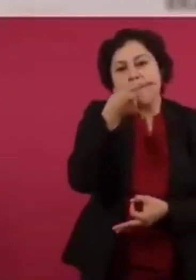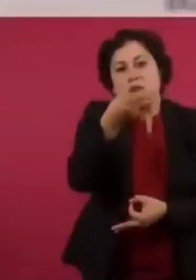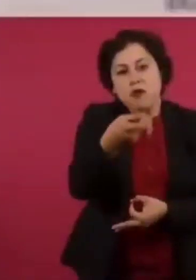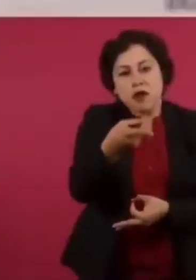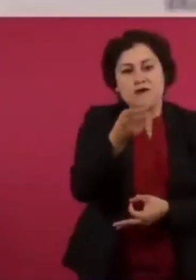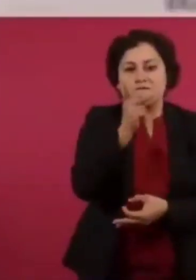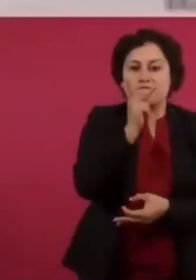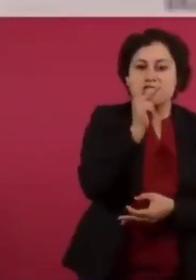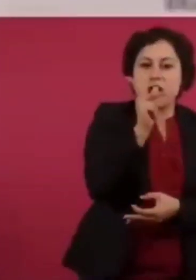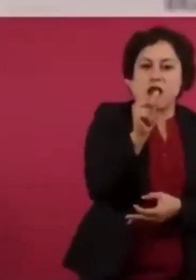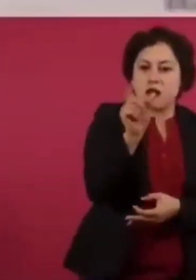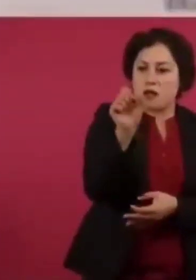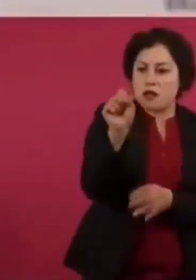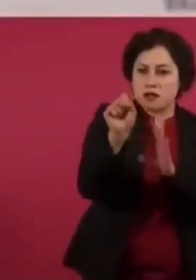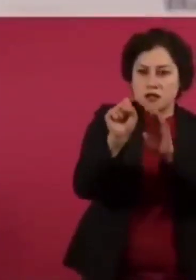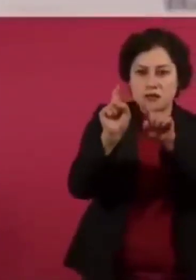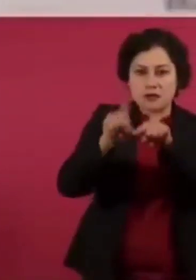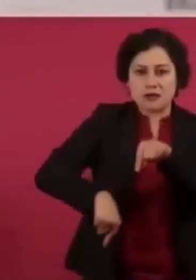No las digas de más.